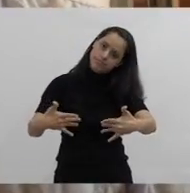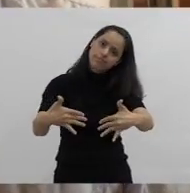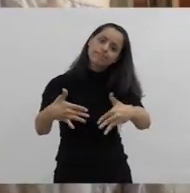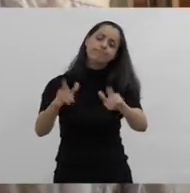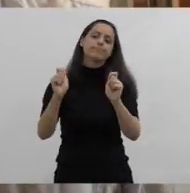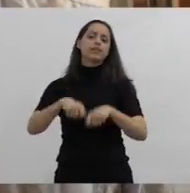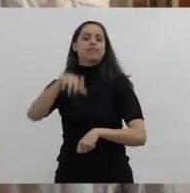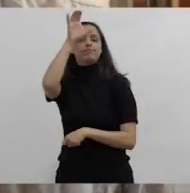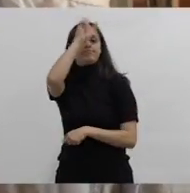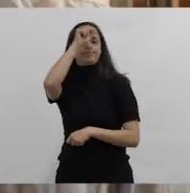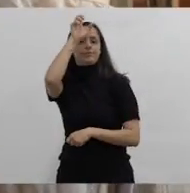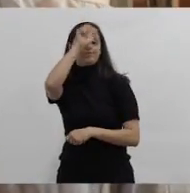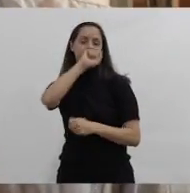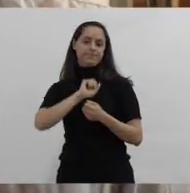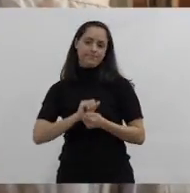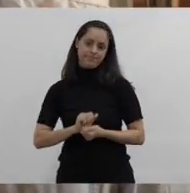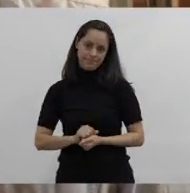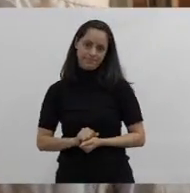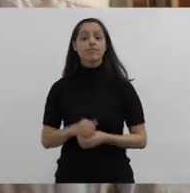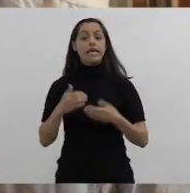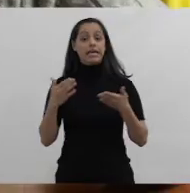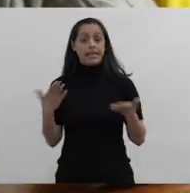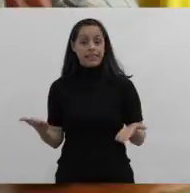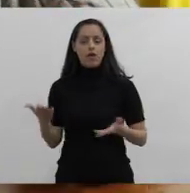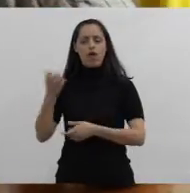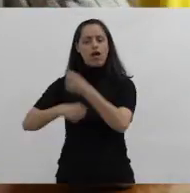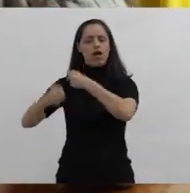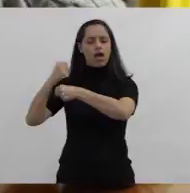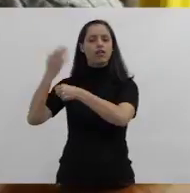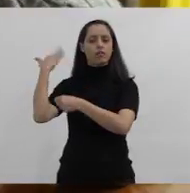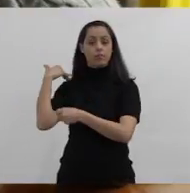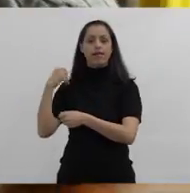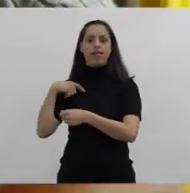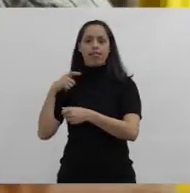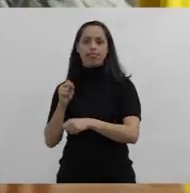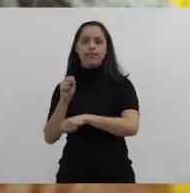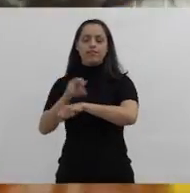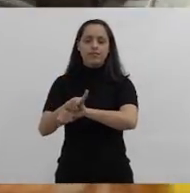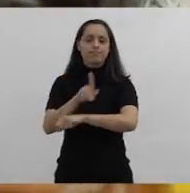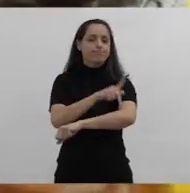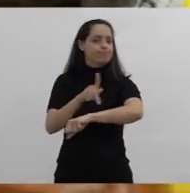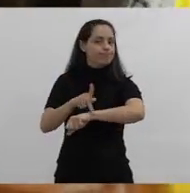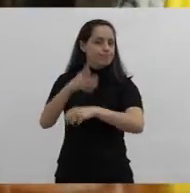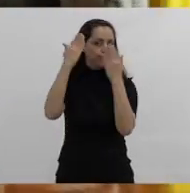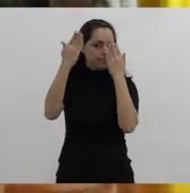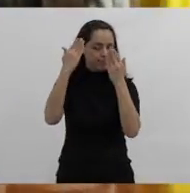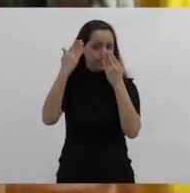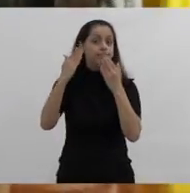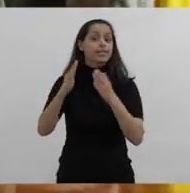mayor naturalidad posible el aprendizaje. Recién el año pasado nos llegó una psicopedagoga.